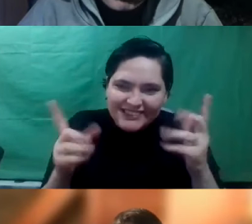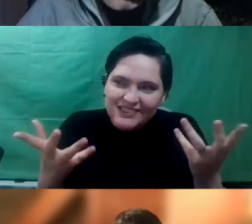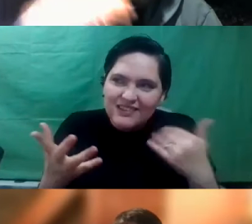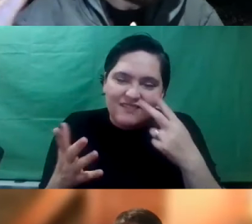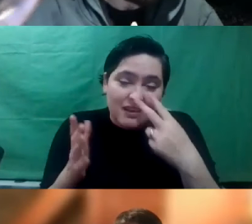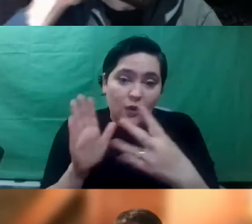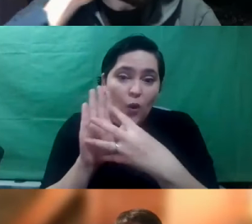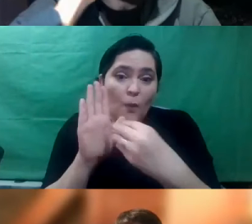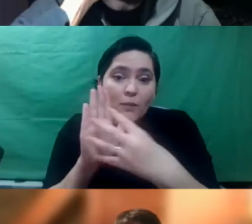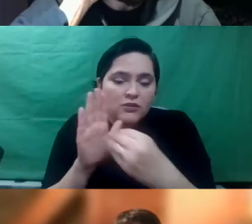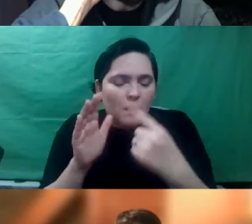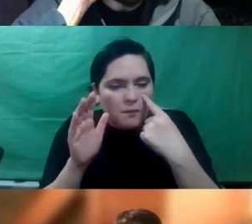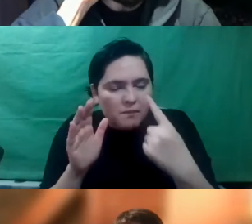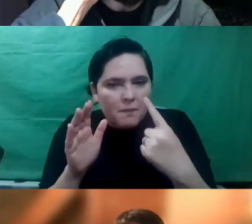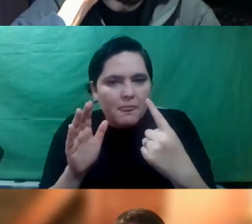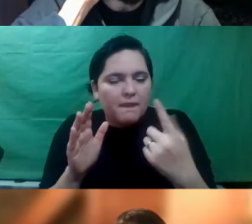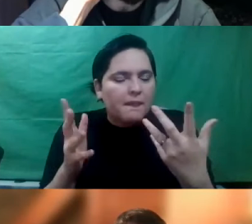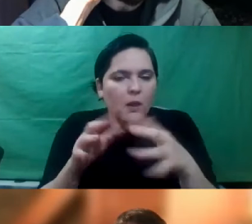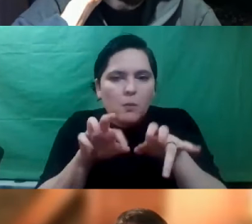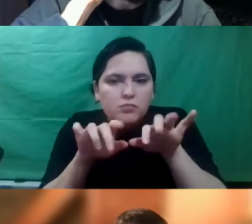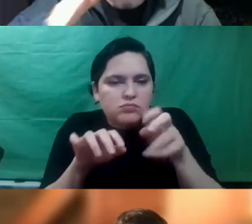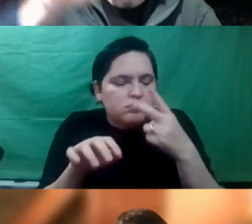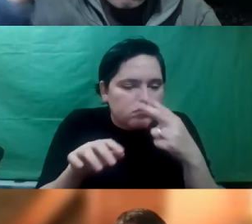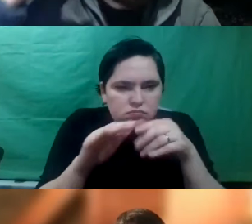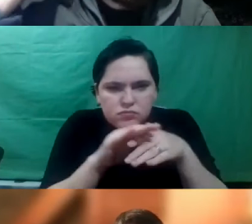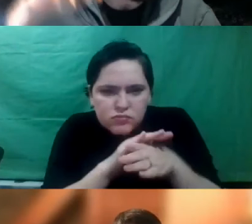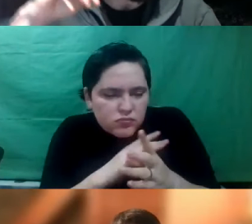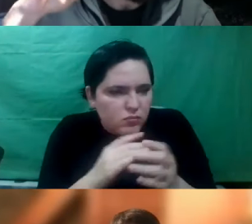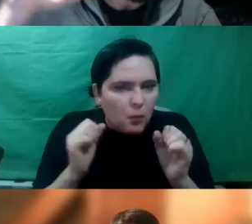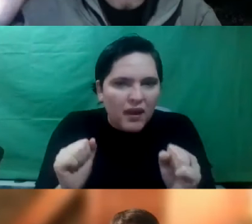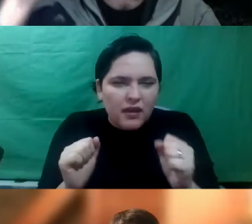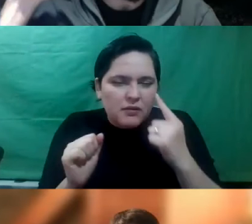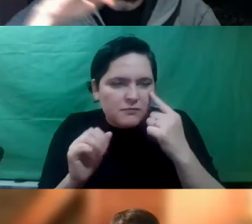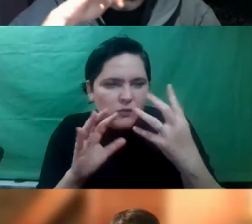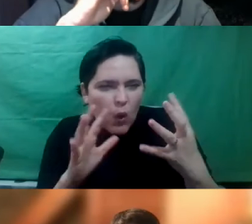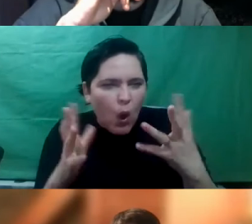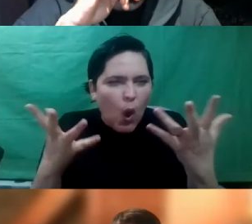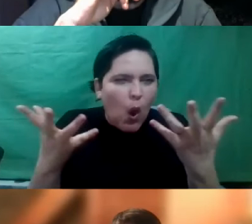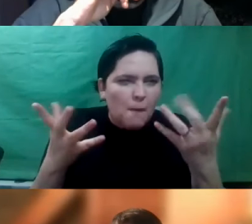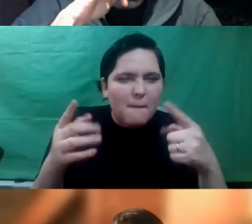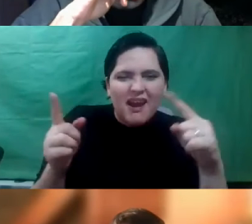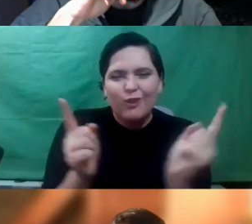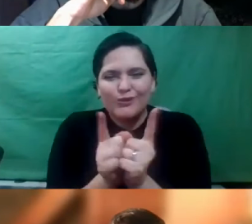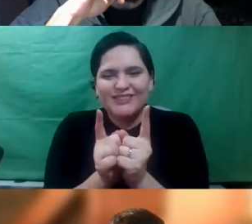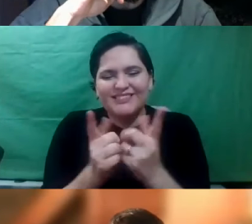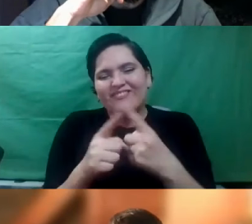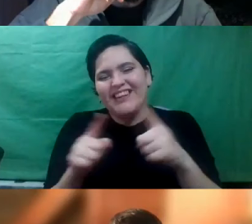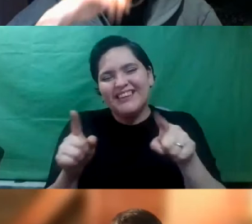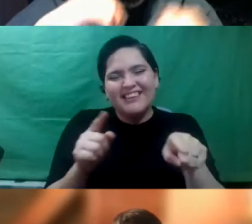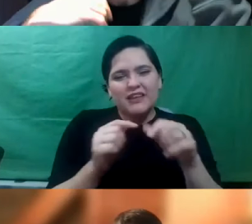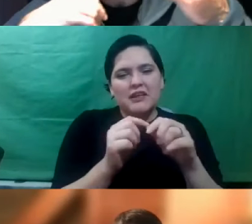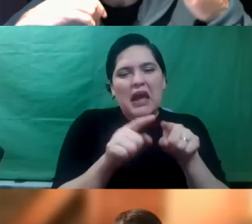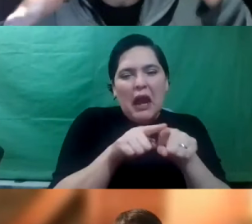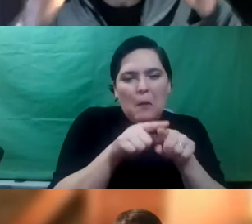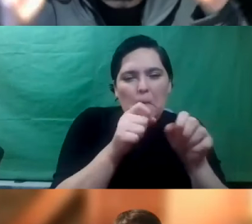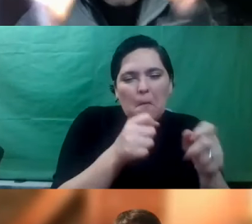tener acceso a esas dimensiones que no se pueden acceder experimentalmente desde una forma más abstracta, más reducida, por supuesto, pero